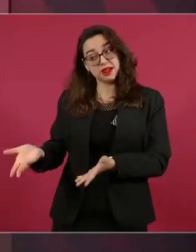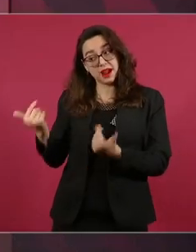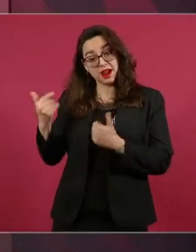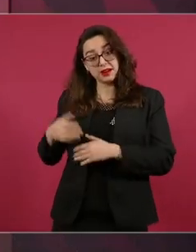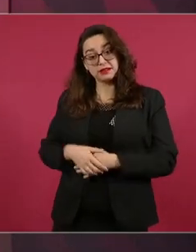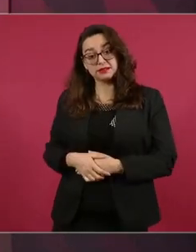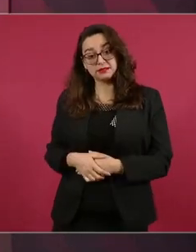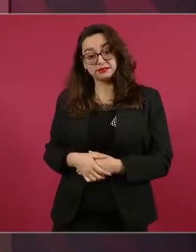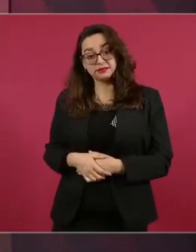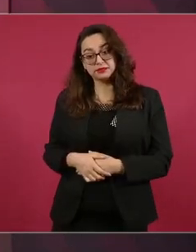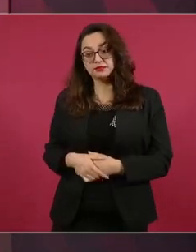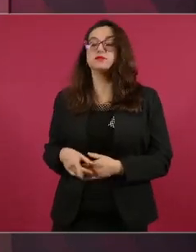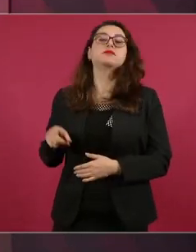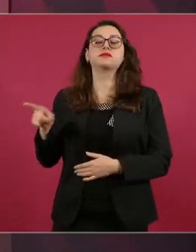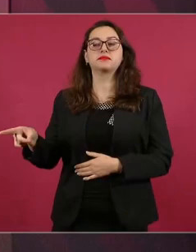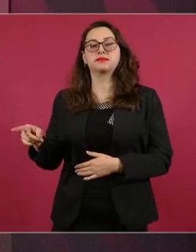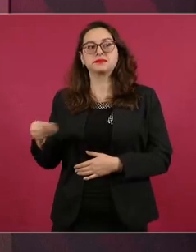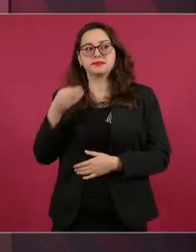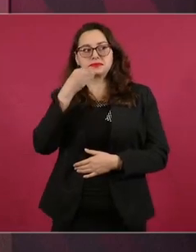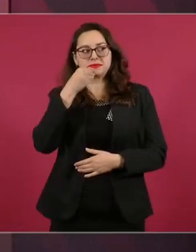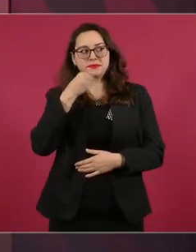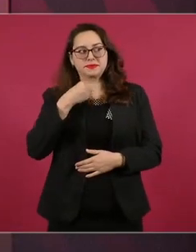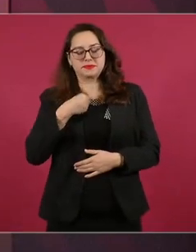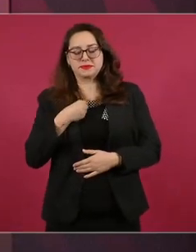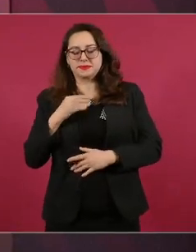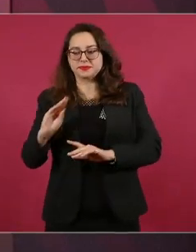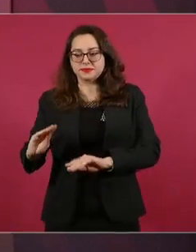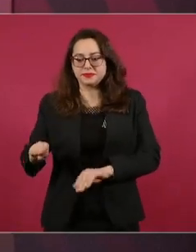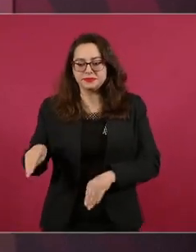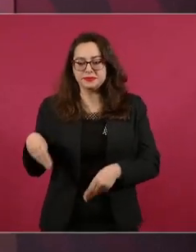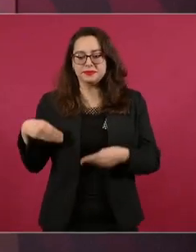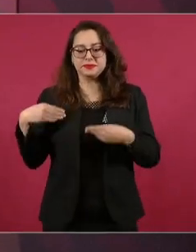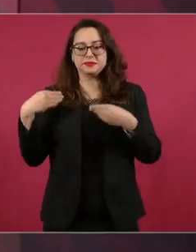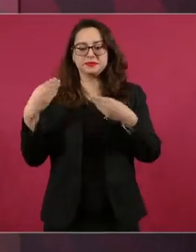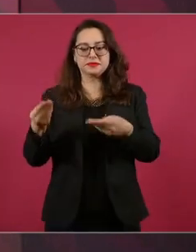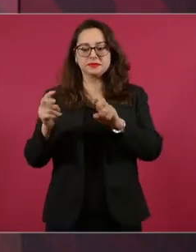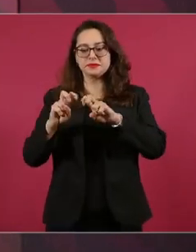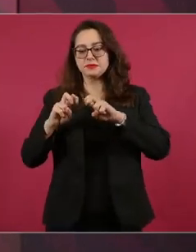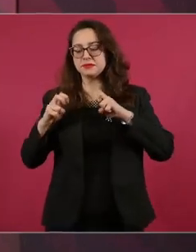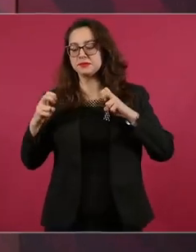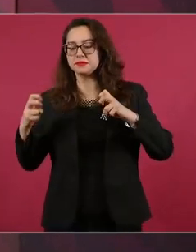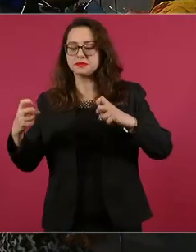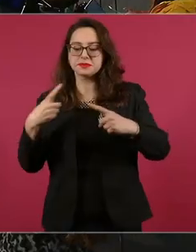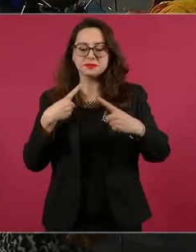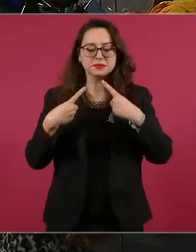Ya acaban de resolver ahí, es un tribunal,